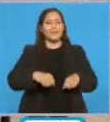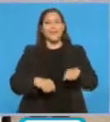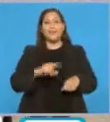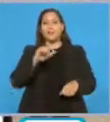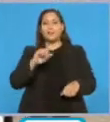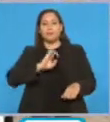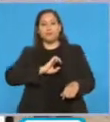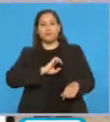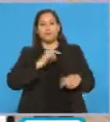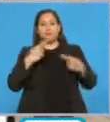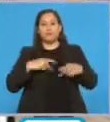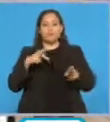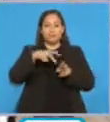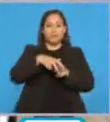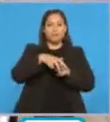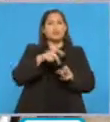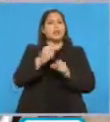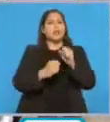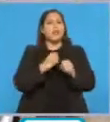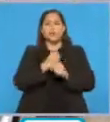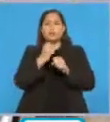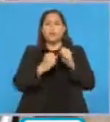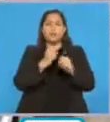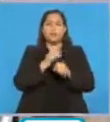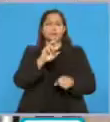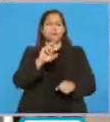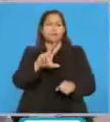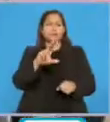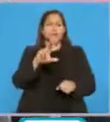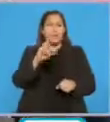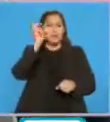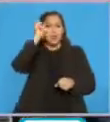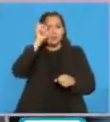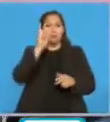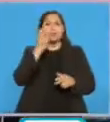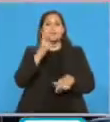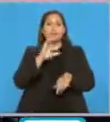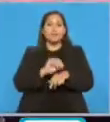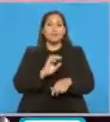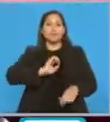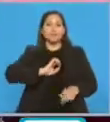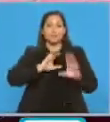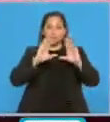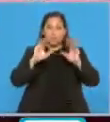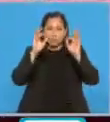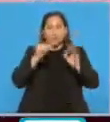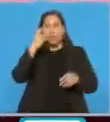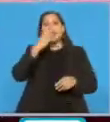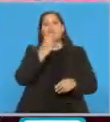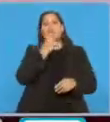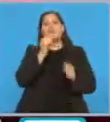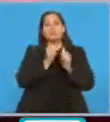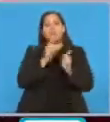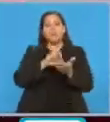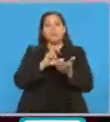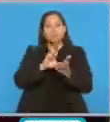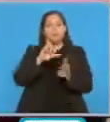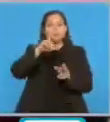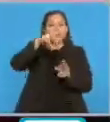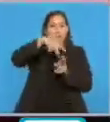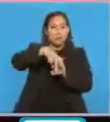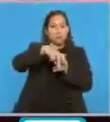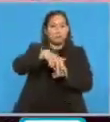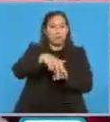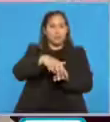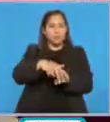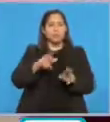encargo. La verdad es que llevo muchos años en los caballos, 38 años, y eso me permite darles el entrenamiento adecuado adecuado para que un niño con discapacidad se pueda subir al caballo. ¿Y cómo fue